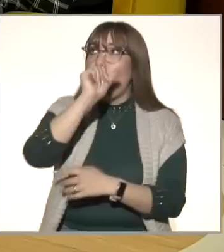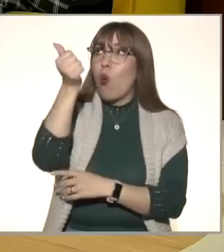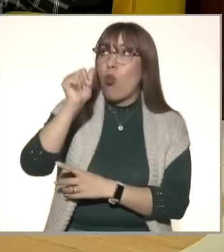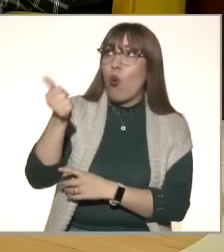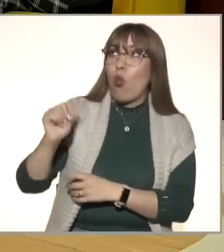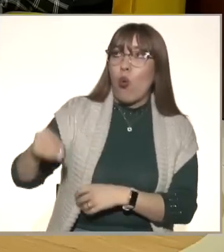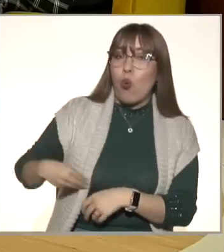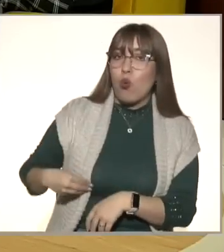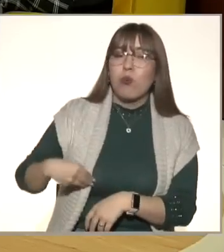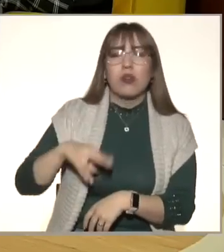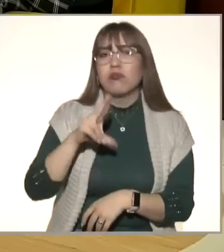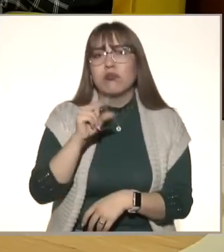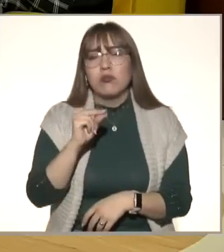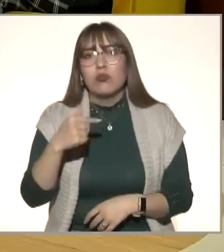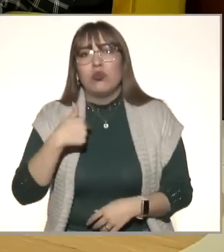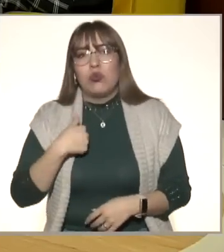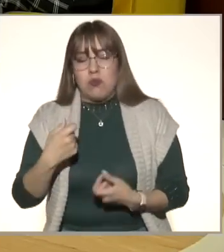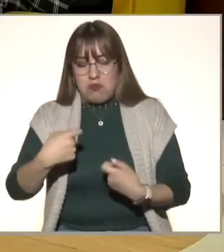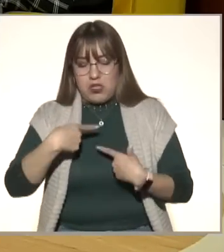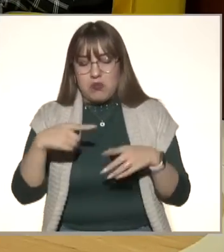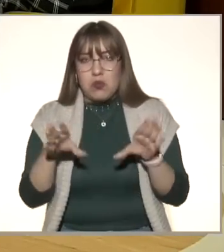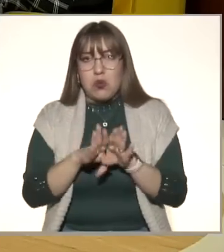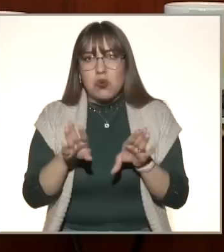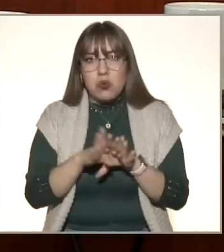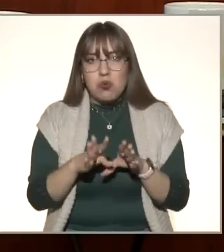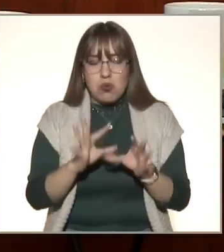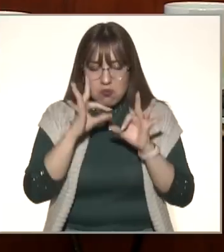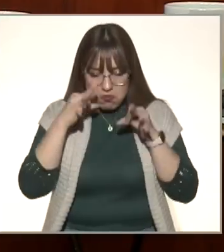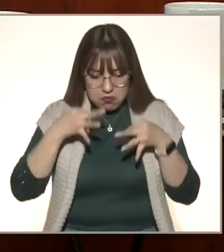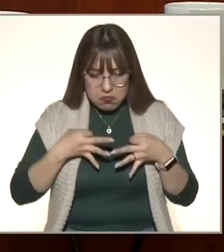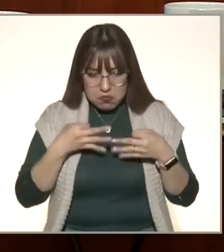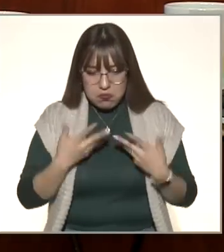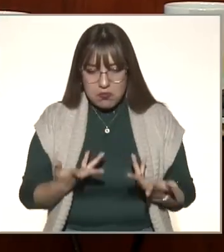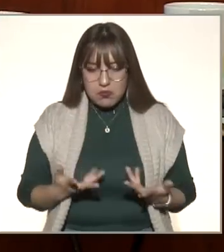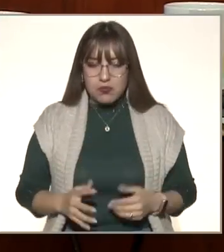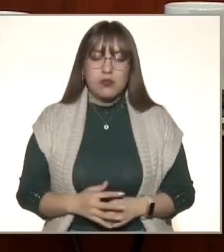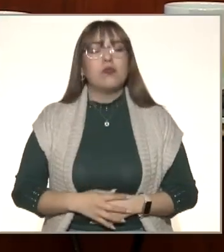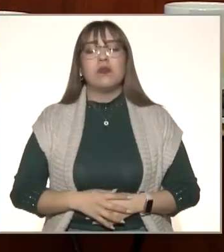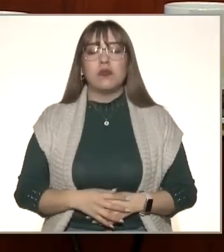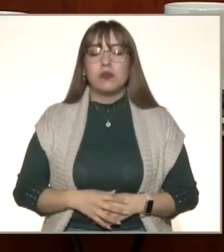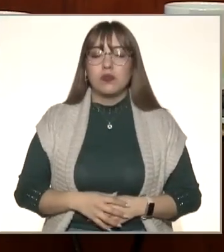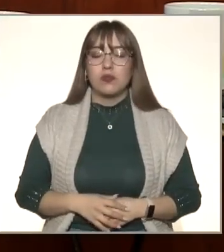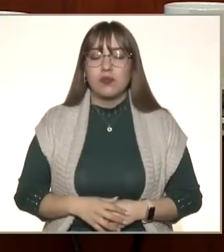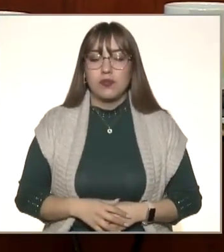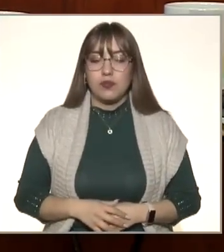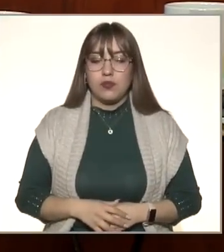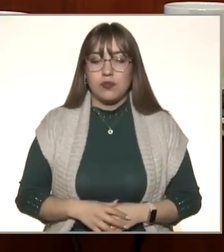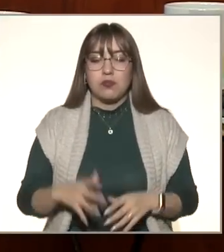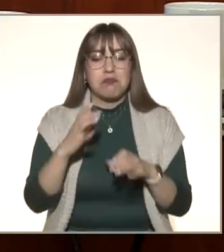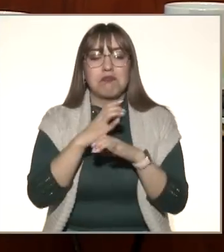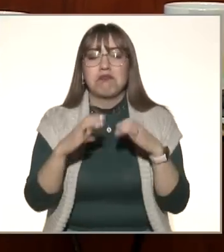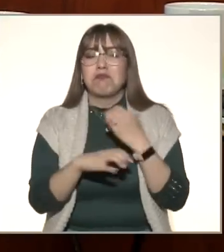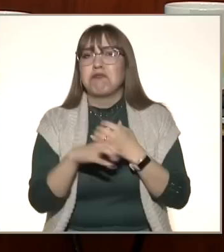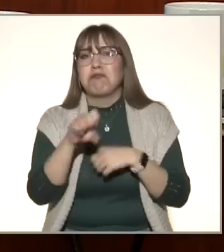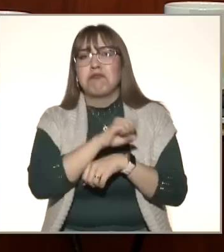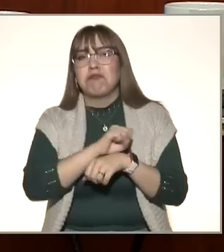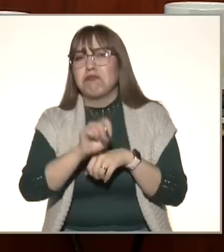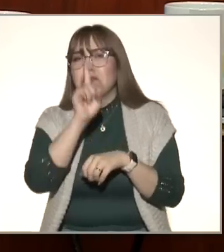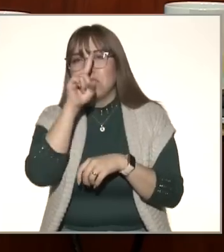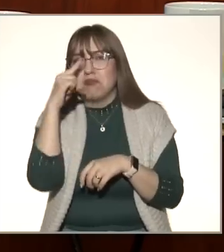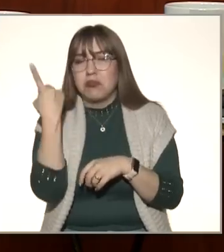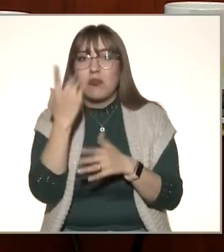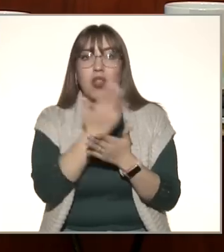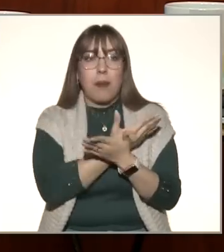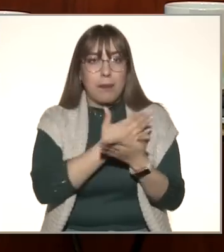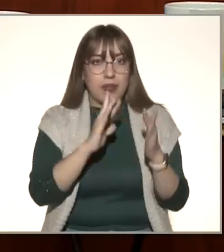trabajo conmigo. Y puede ser cosas súper sencillas a la hora que vayamos a tener otra reunión, porque después hay reuniones aparte de la Navidad, ¿no?